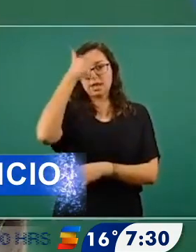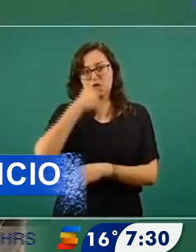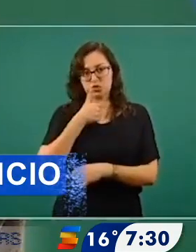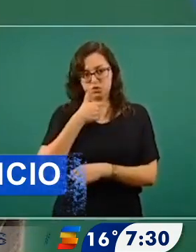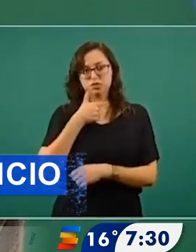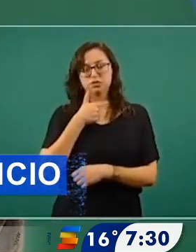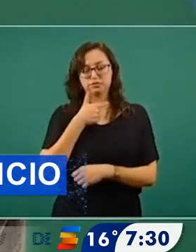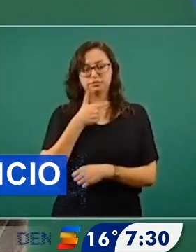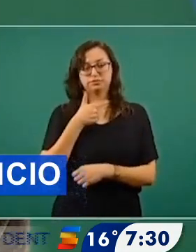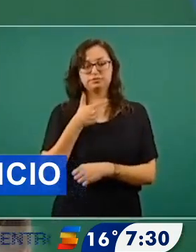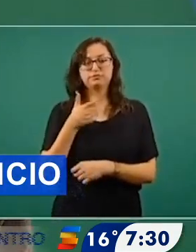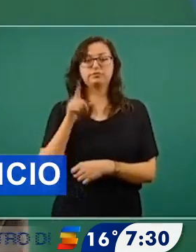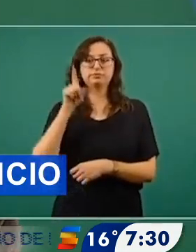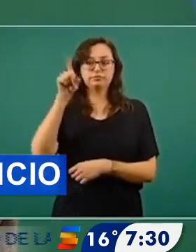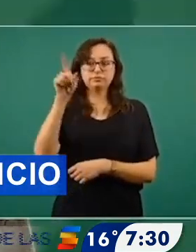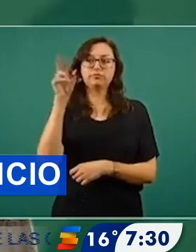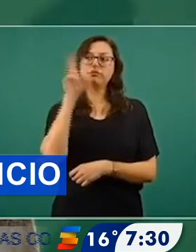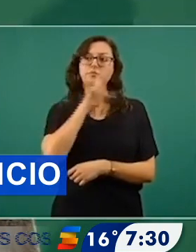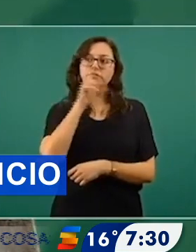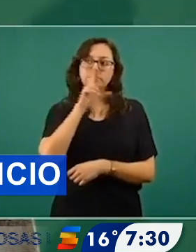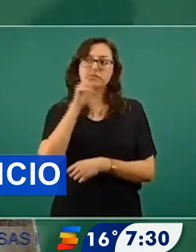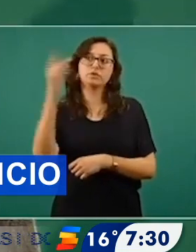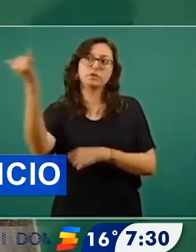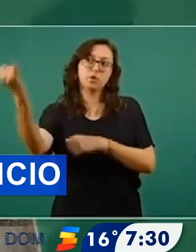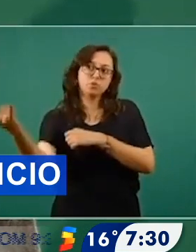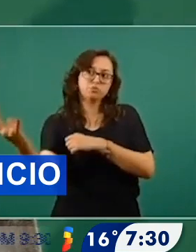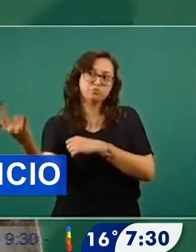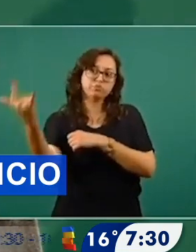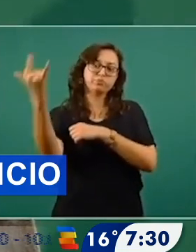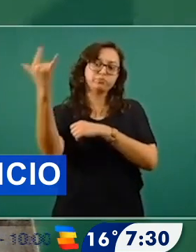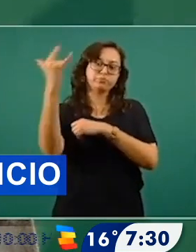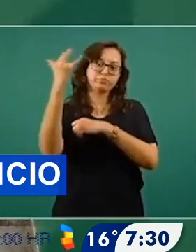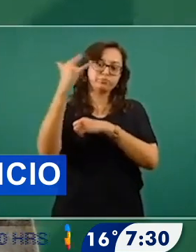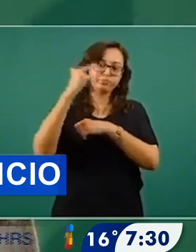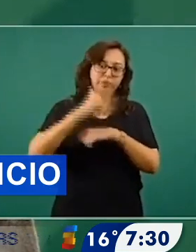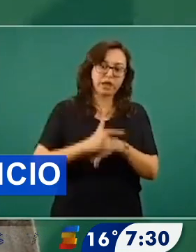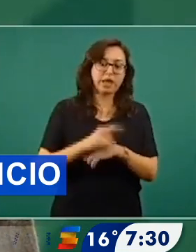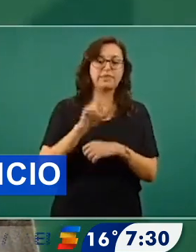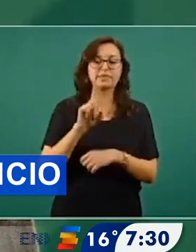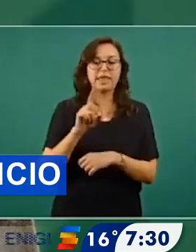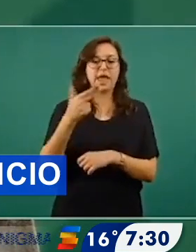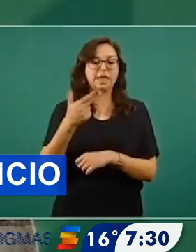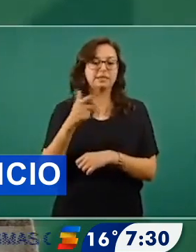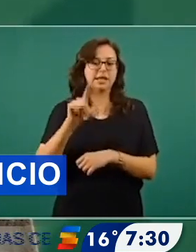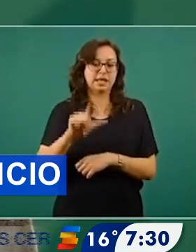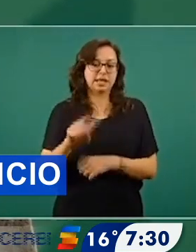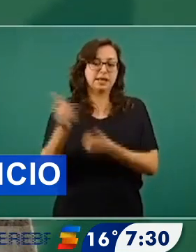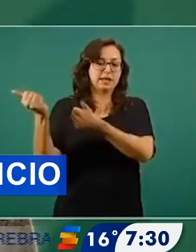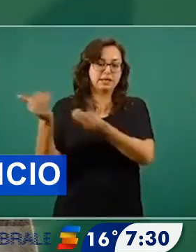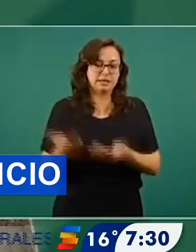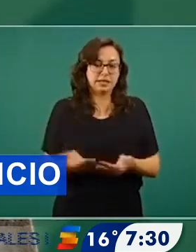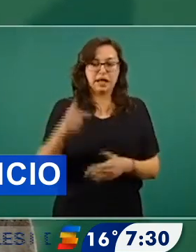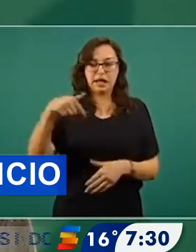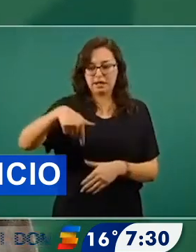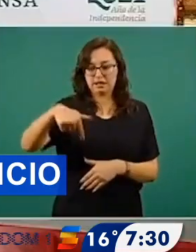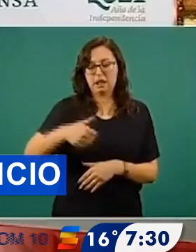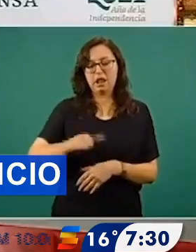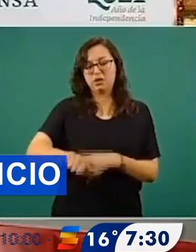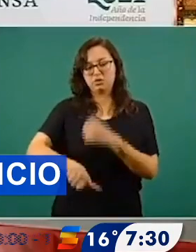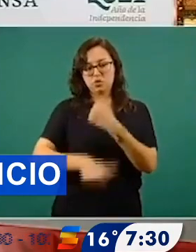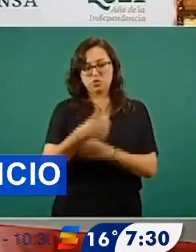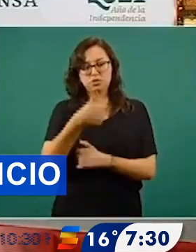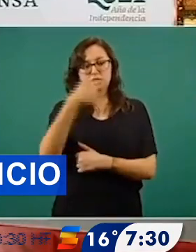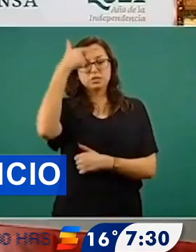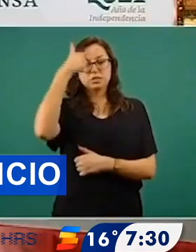un poco de sudoración. Bueno, pues este día el subsecretario Hugo López-Gatell confirma que dio positivo a SARS